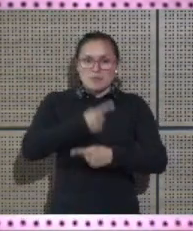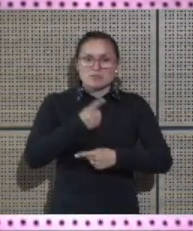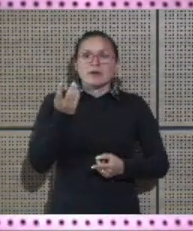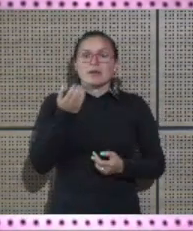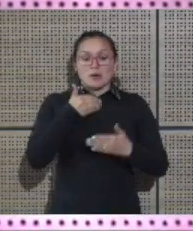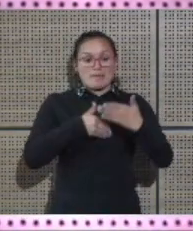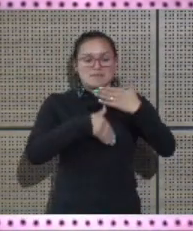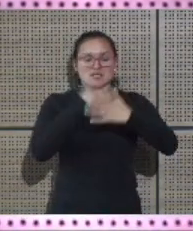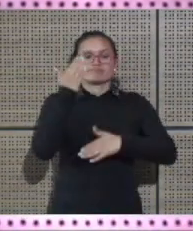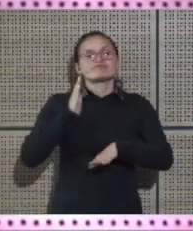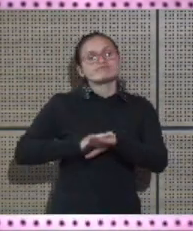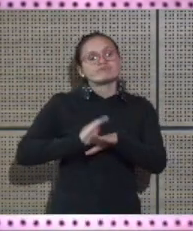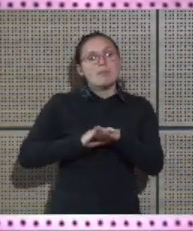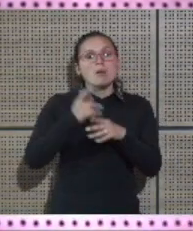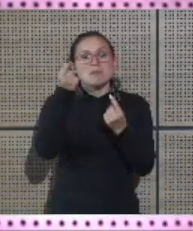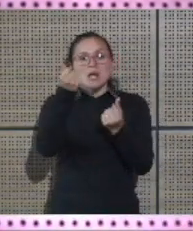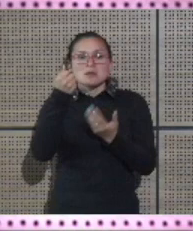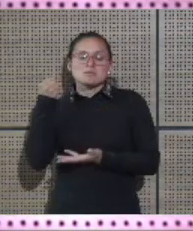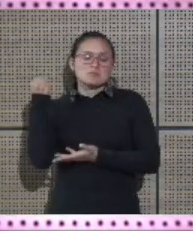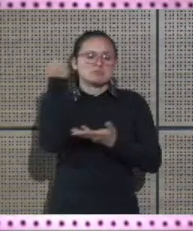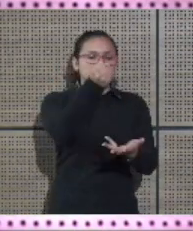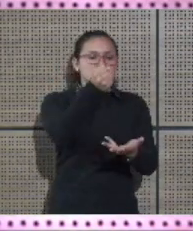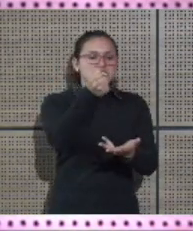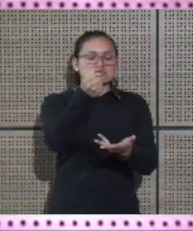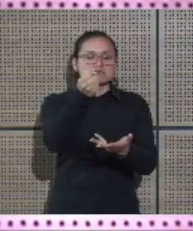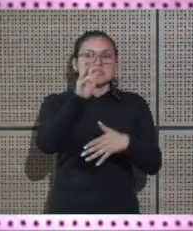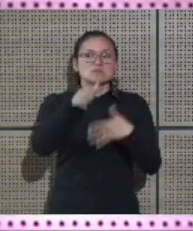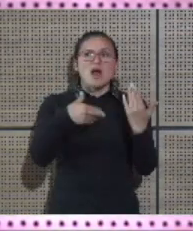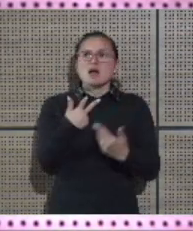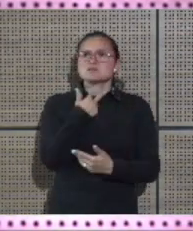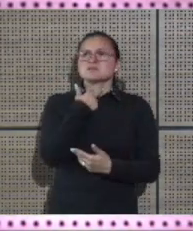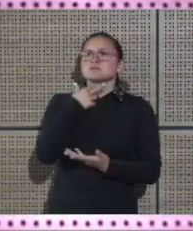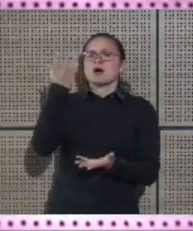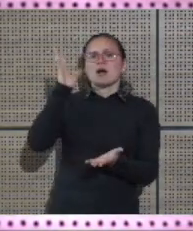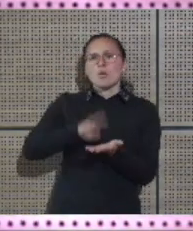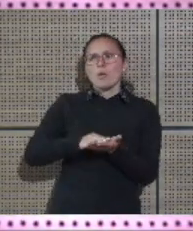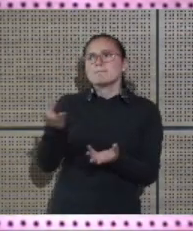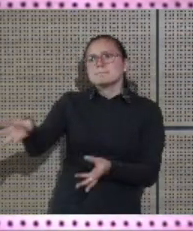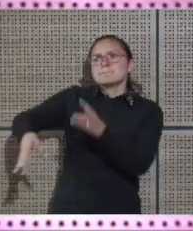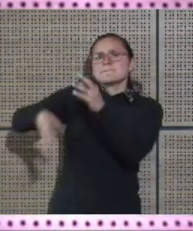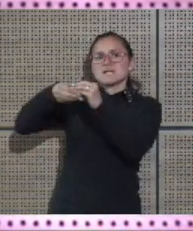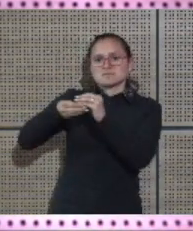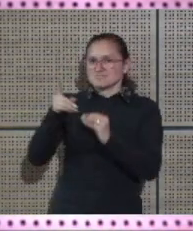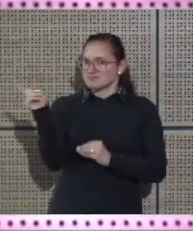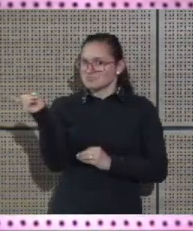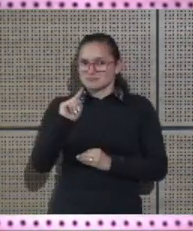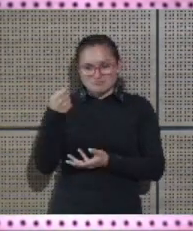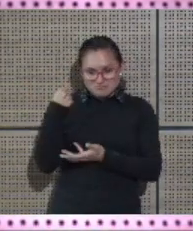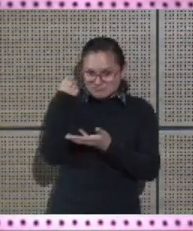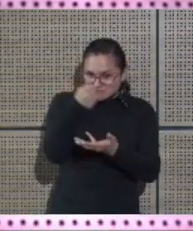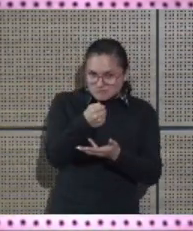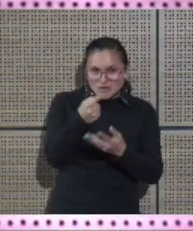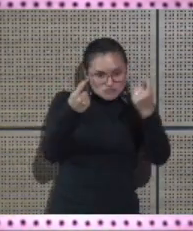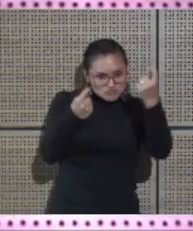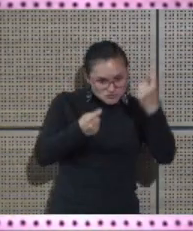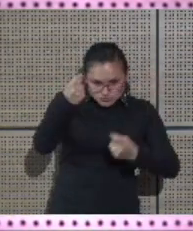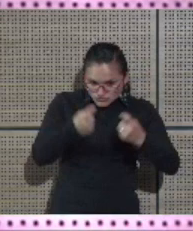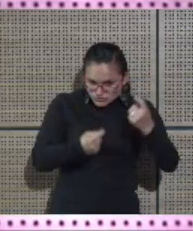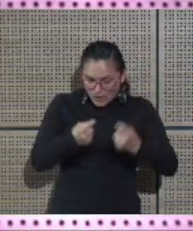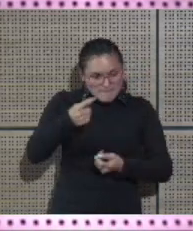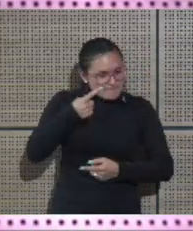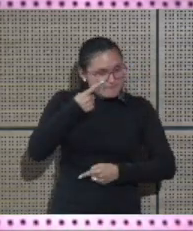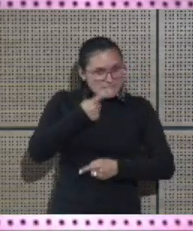cuesten lo que se dice desde el principio que van a costar. ¿Verdad? Entonces, eso es un punto muy importante. Estamos muy orgullosos nuevamente de